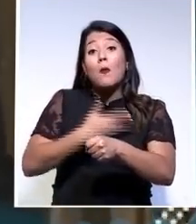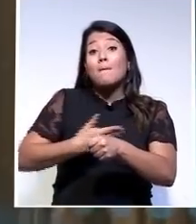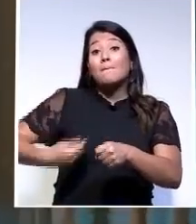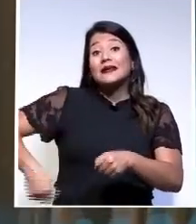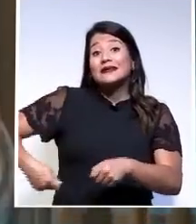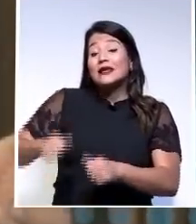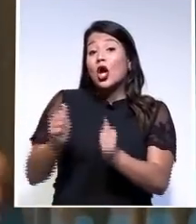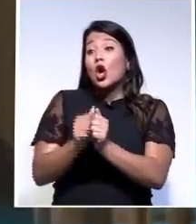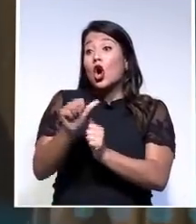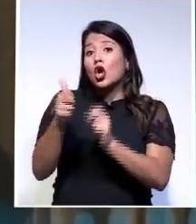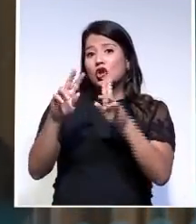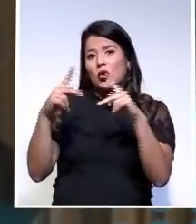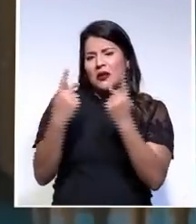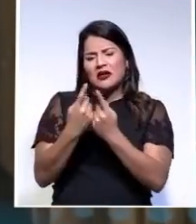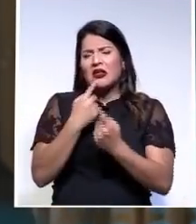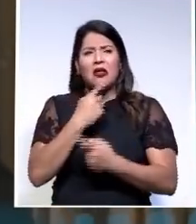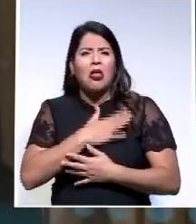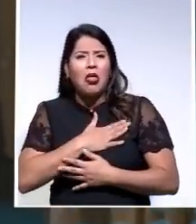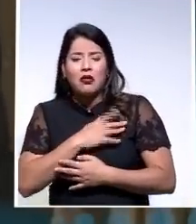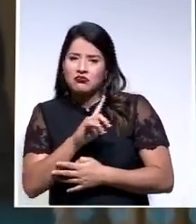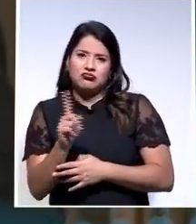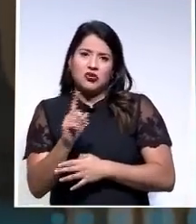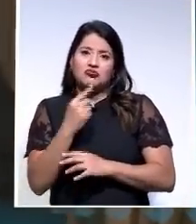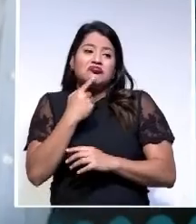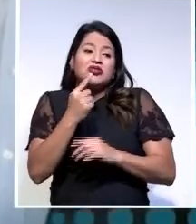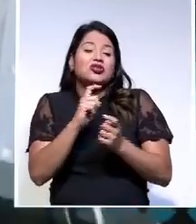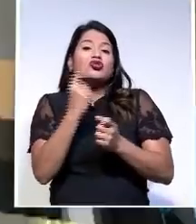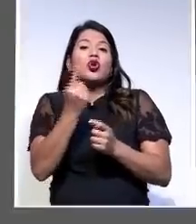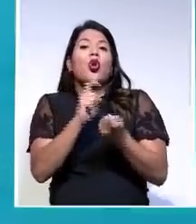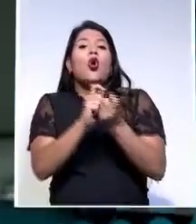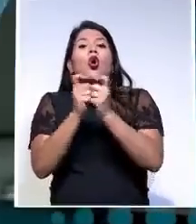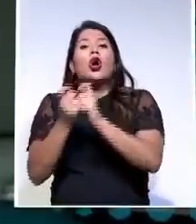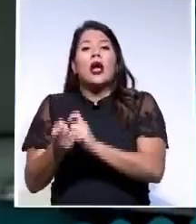estas salidas obedecen a renovación de estructuras.